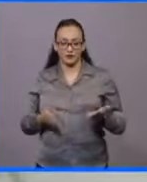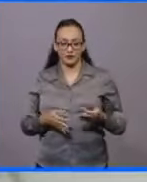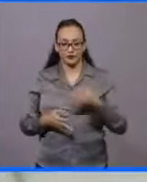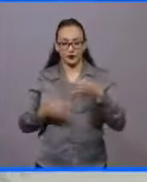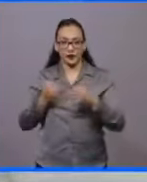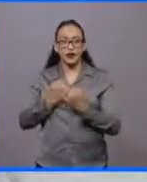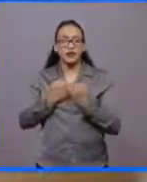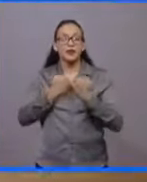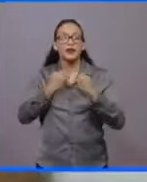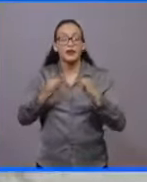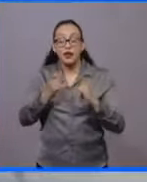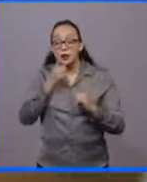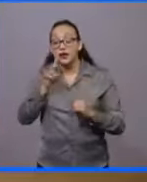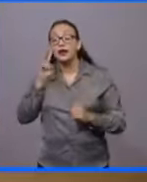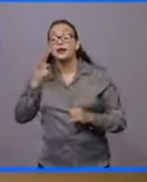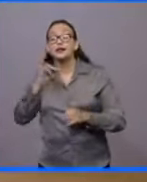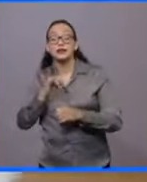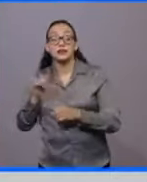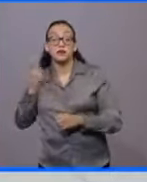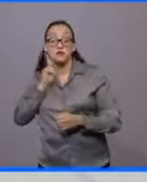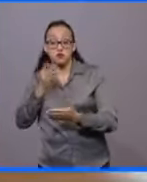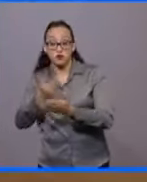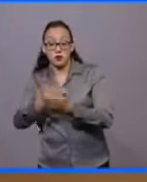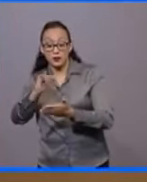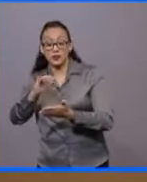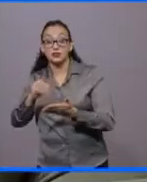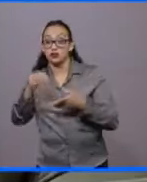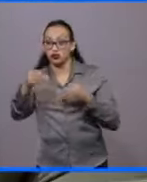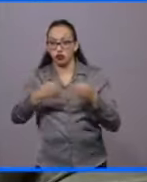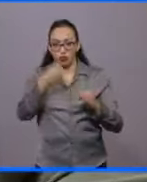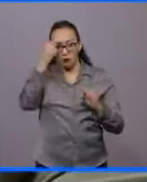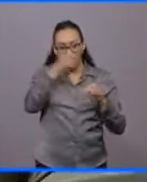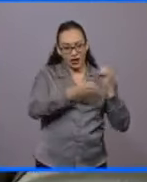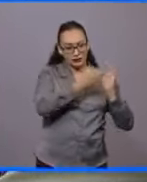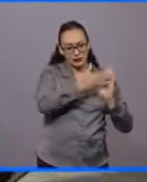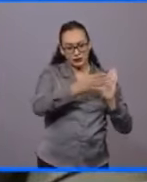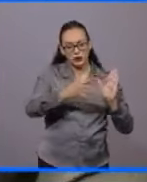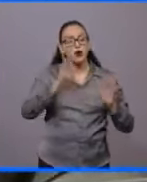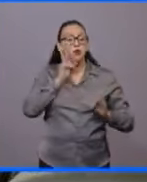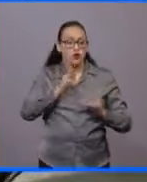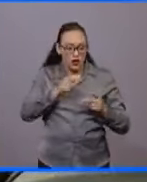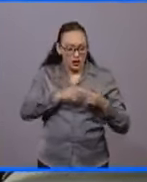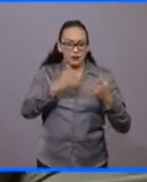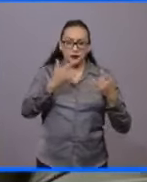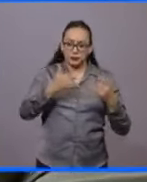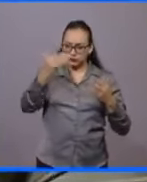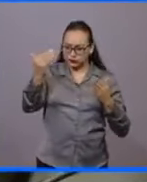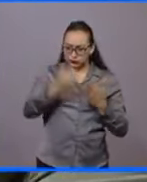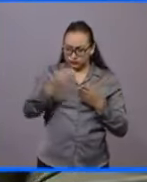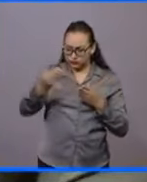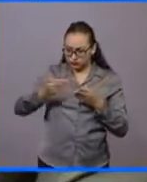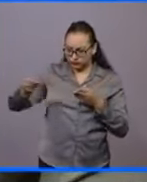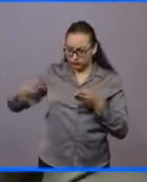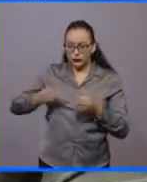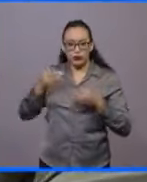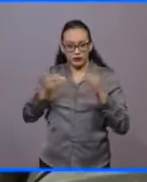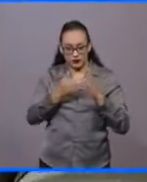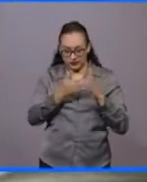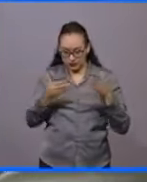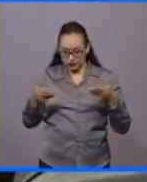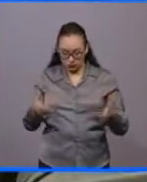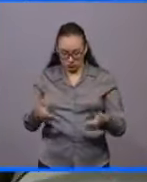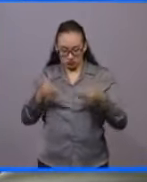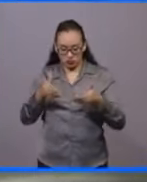se ofrecieron o no pruebas tendientes a acreditarla o los términos en que se realizó, la autoridad jurisdiccional